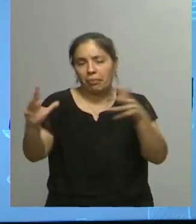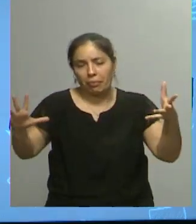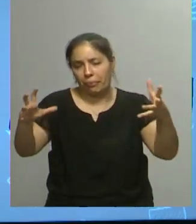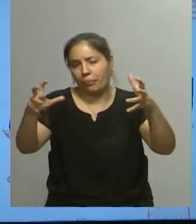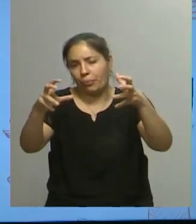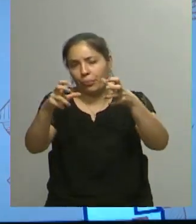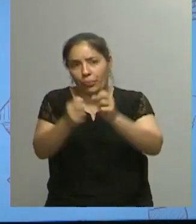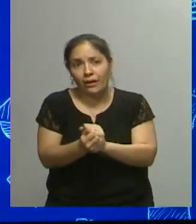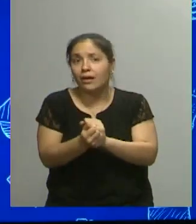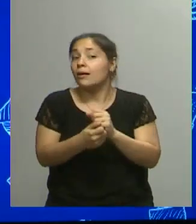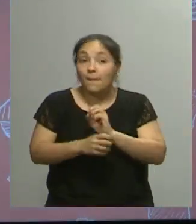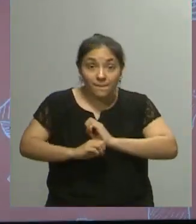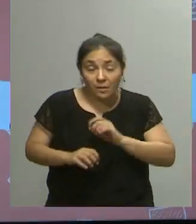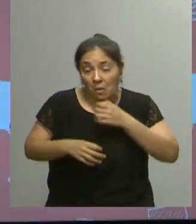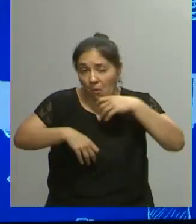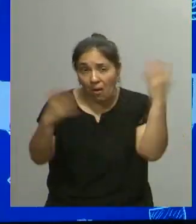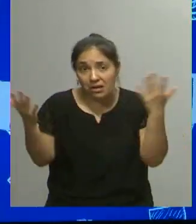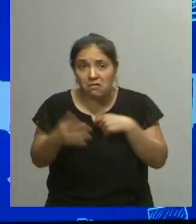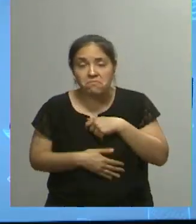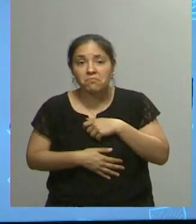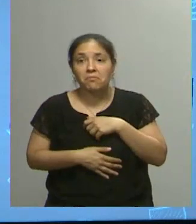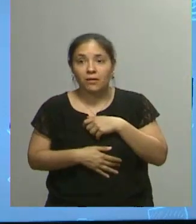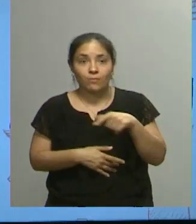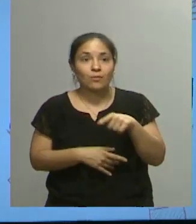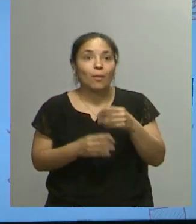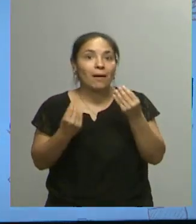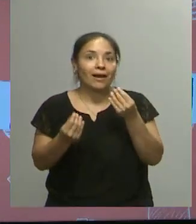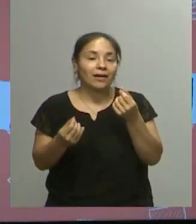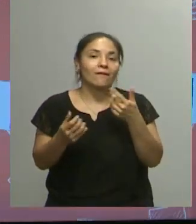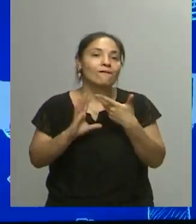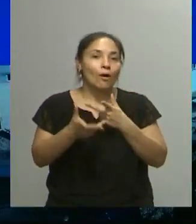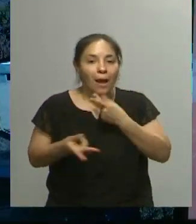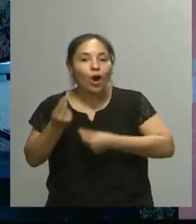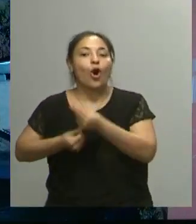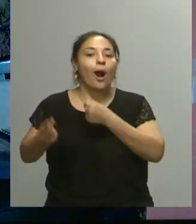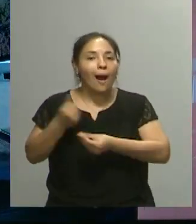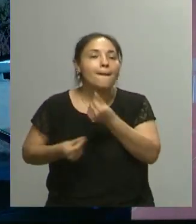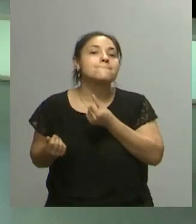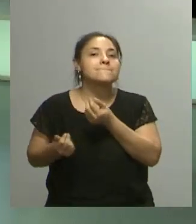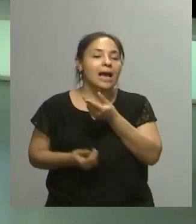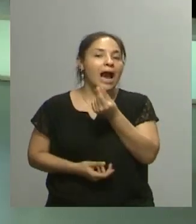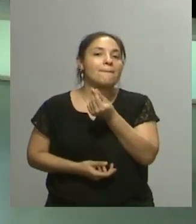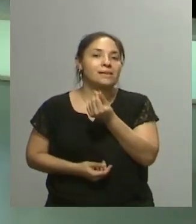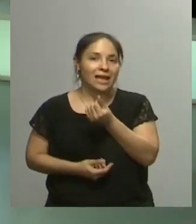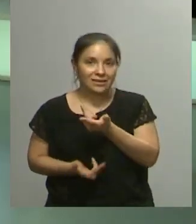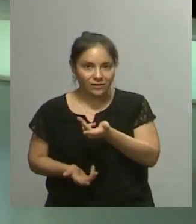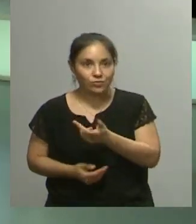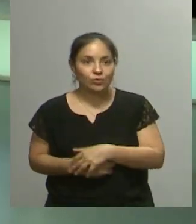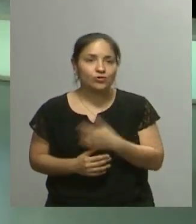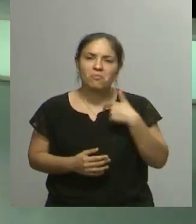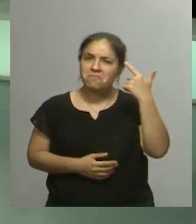con los recursos naturales a costa del capitalismo, ¿no? Entonces, hay cosas que a mí me parece que está